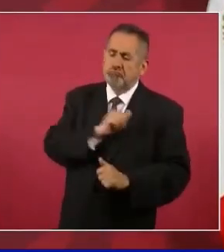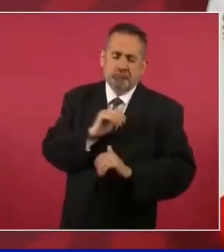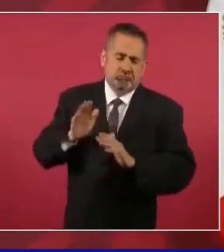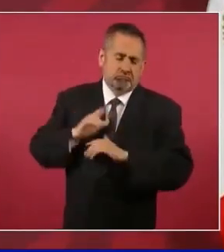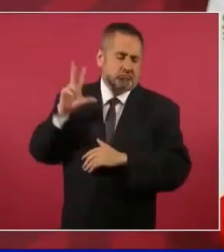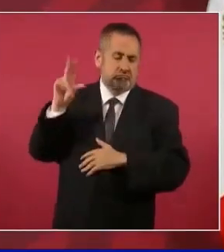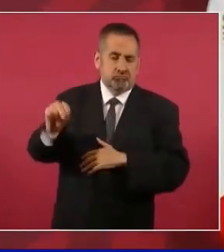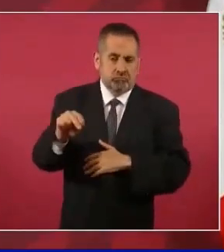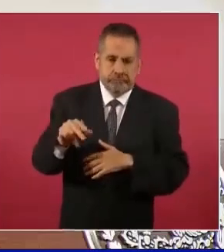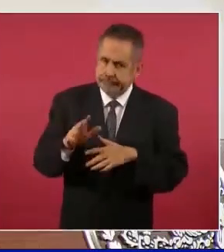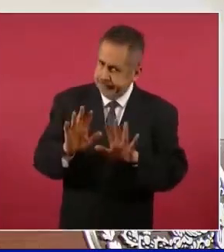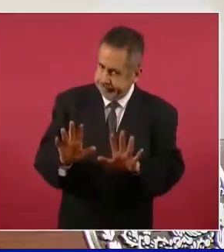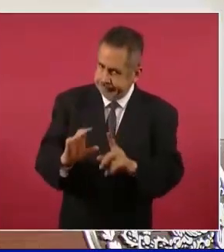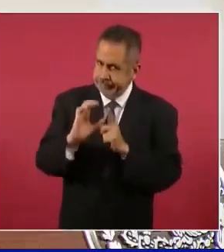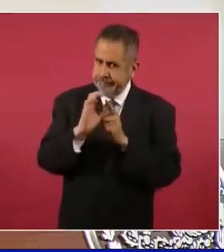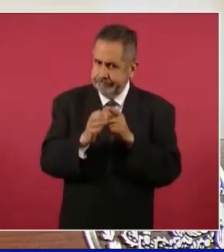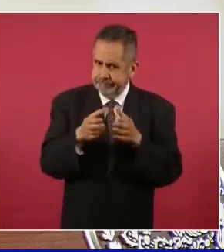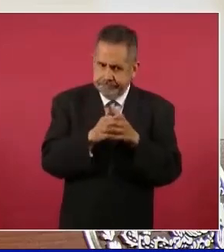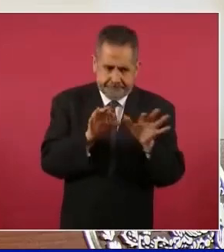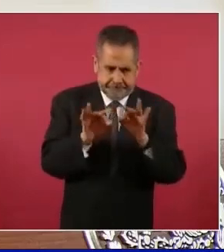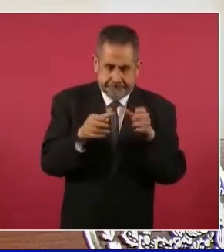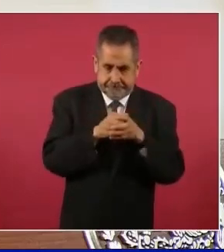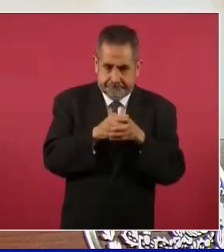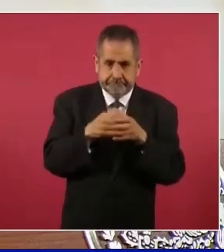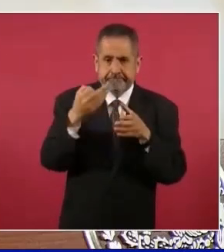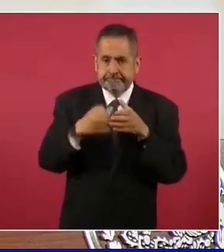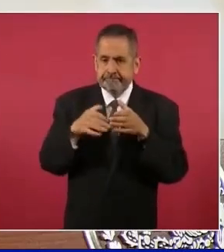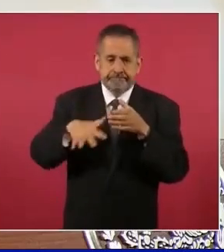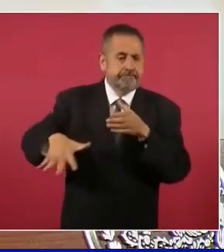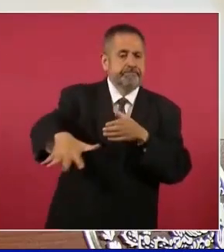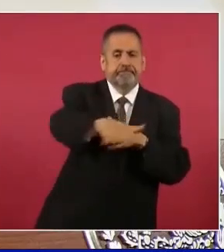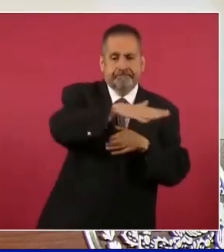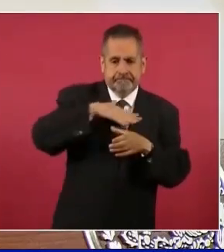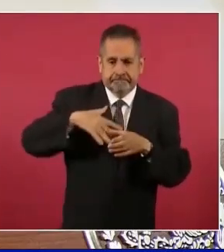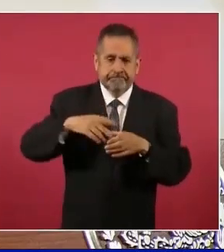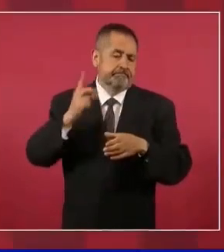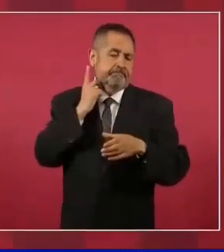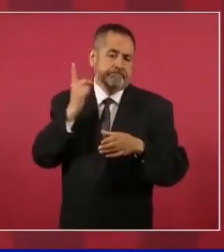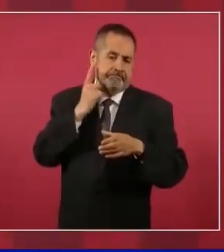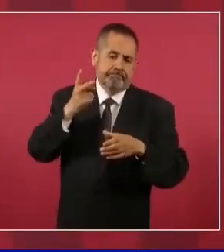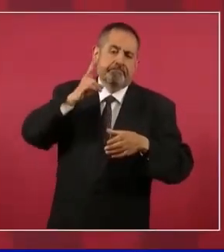pero esa es la comisión. Falta que pase al pleno